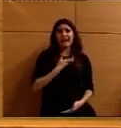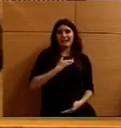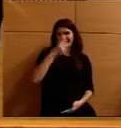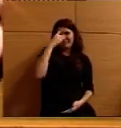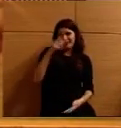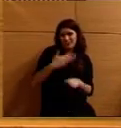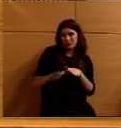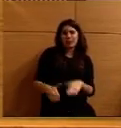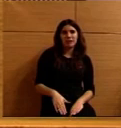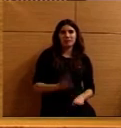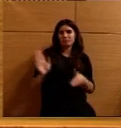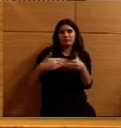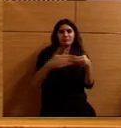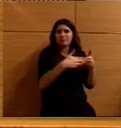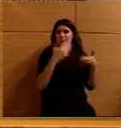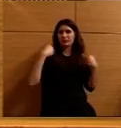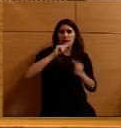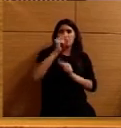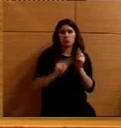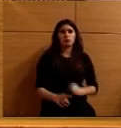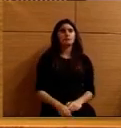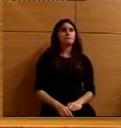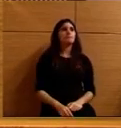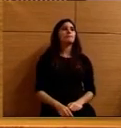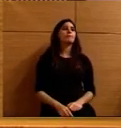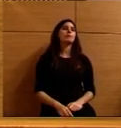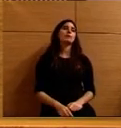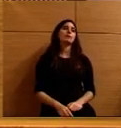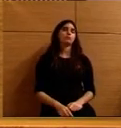en los ayuntamientos empiezan a cerrarse ya las partidas.